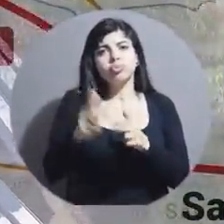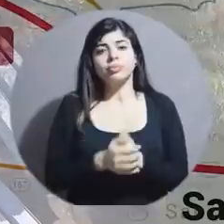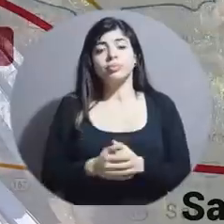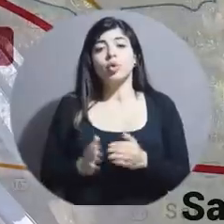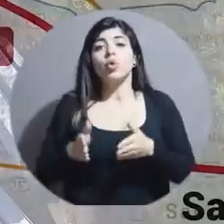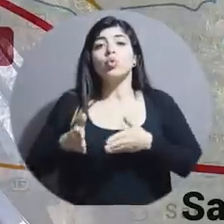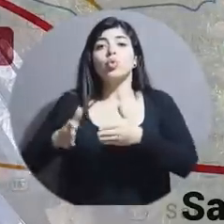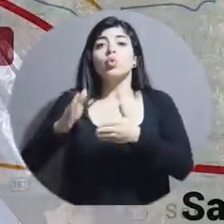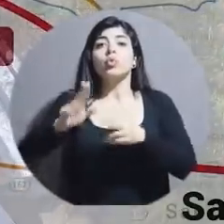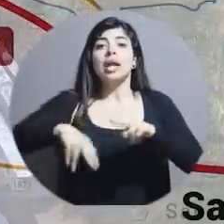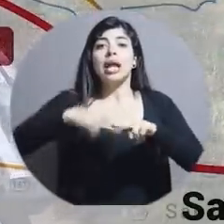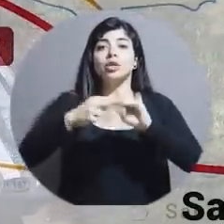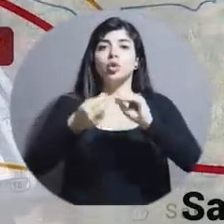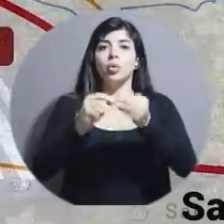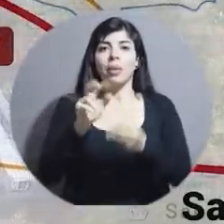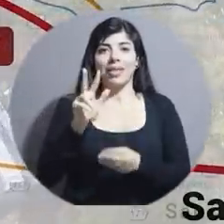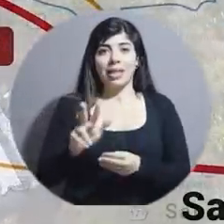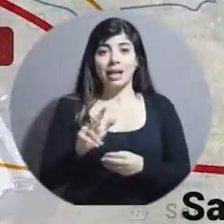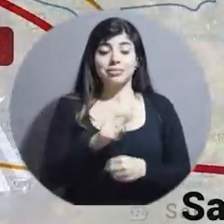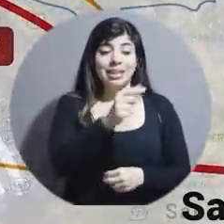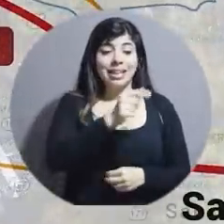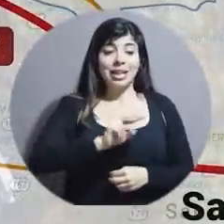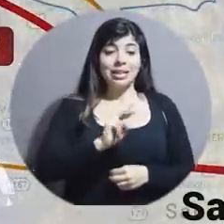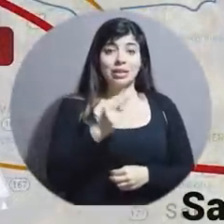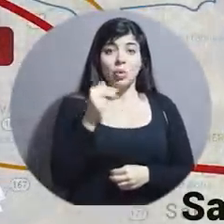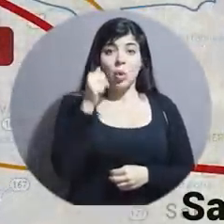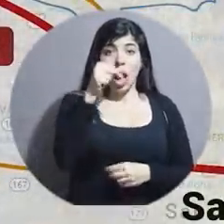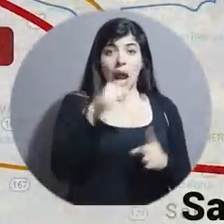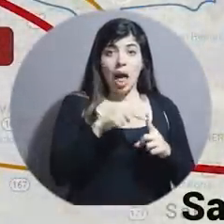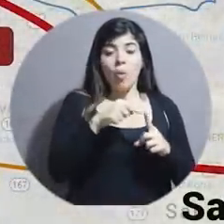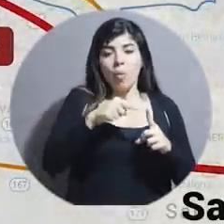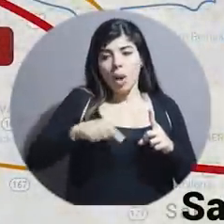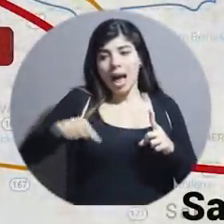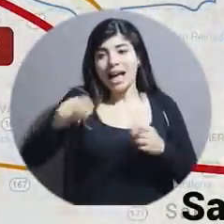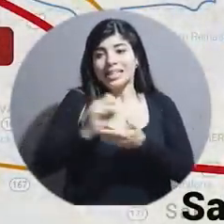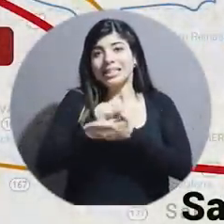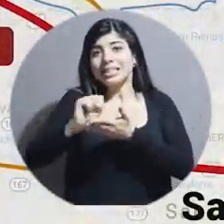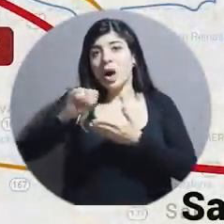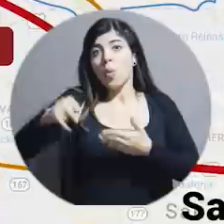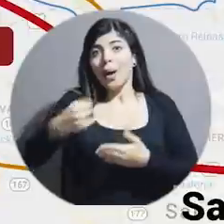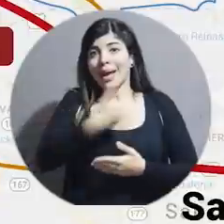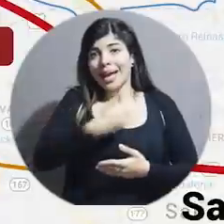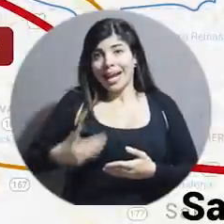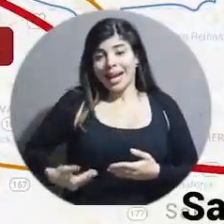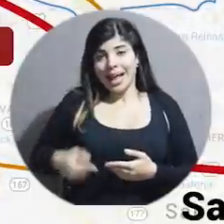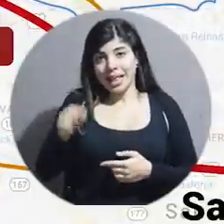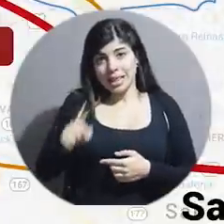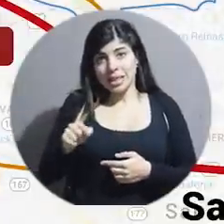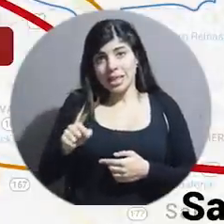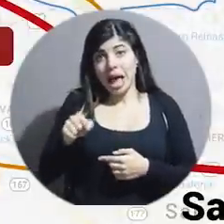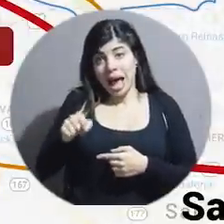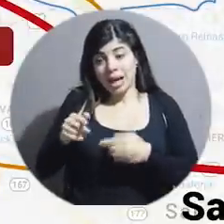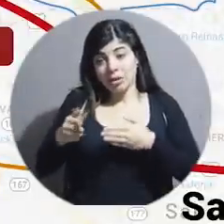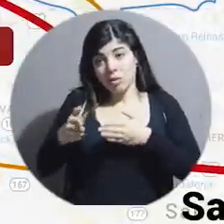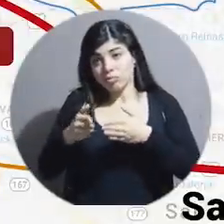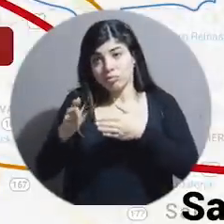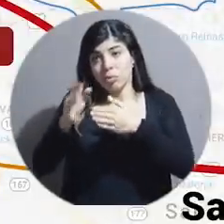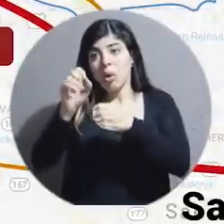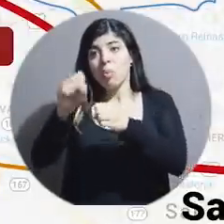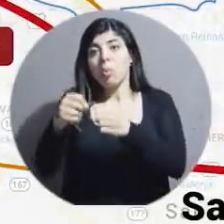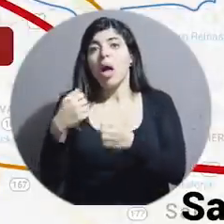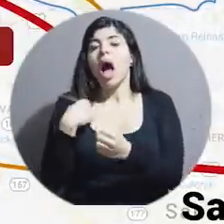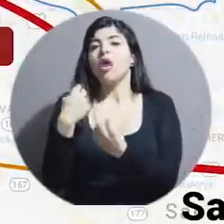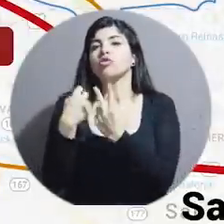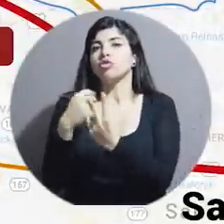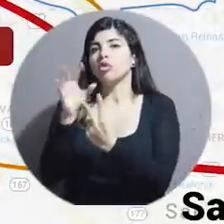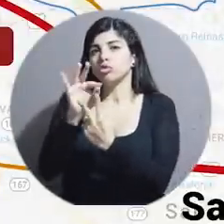alternas. Ruta Nacional 3. Desde Río Segundo de Alajuela pasando por San Joaquín de Heredia. Por esa vía podrán